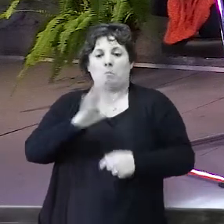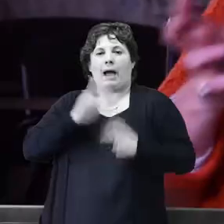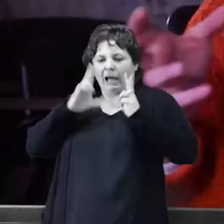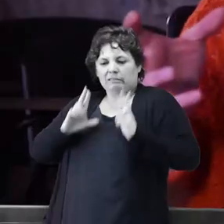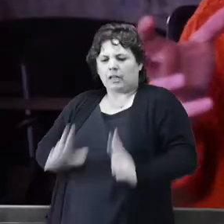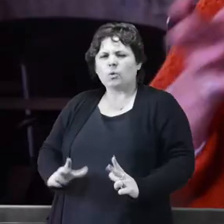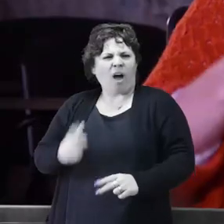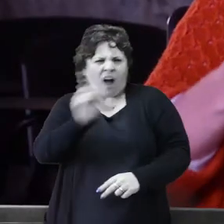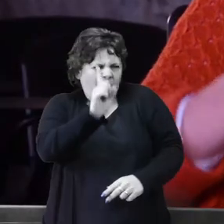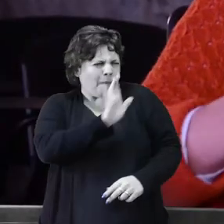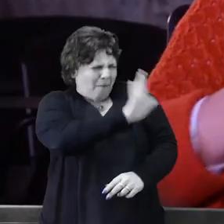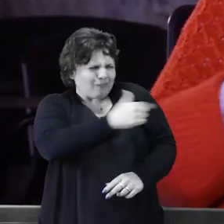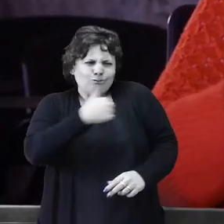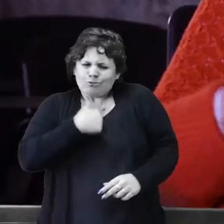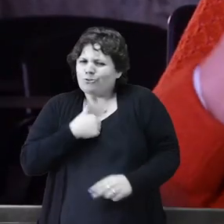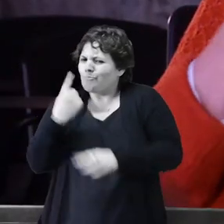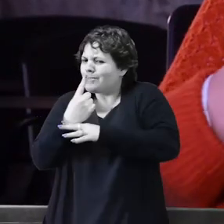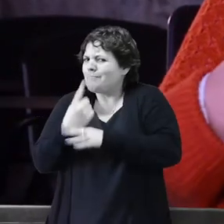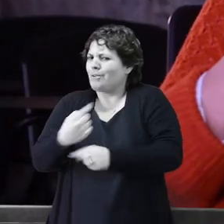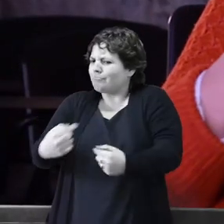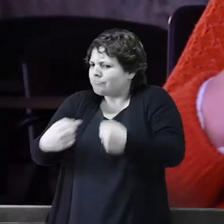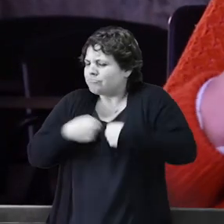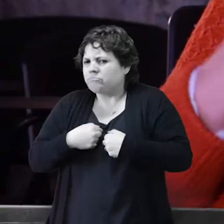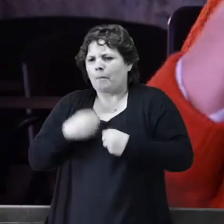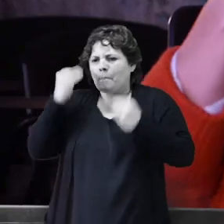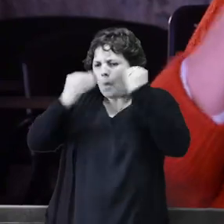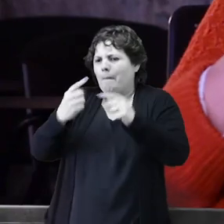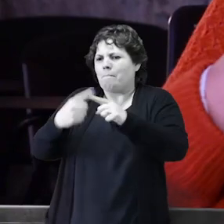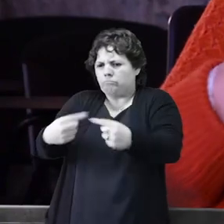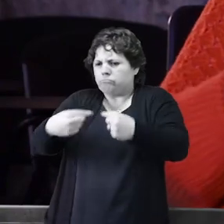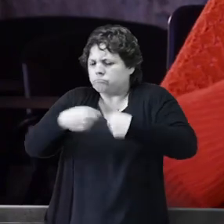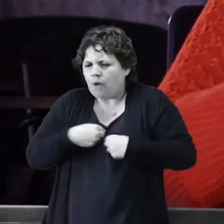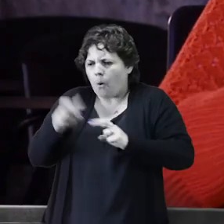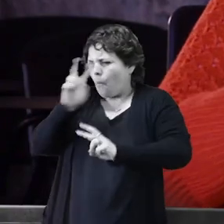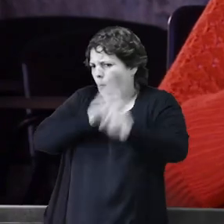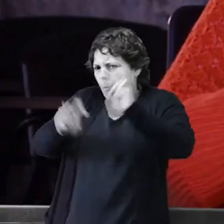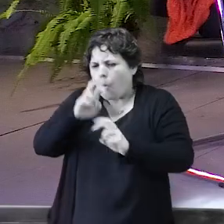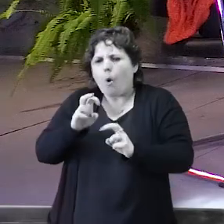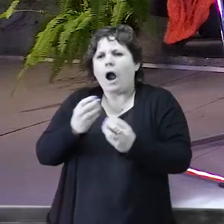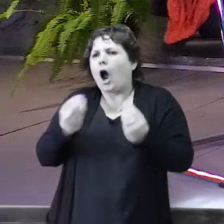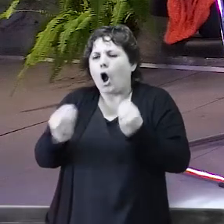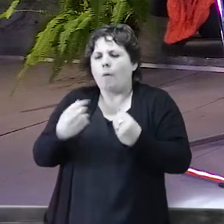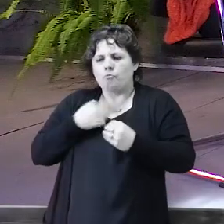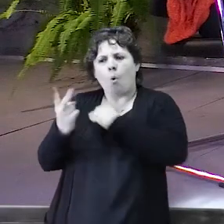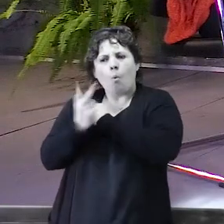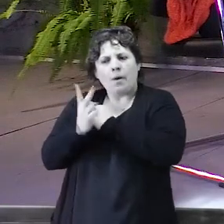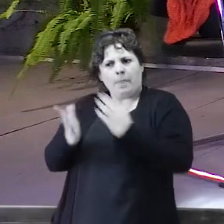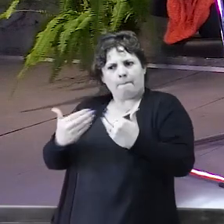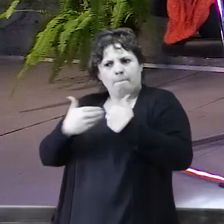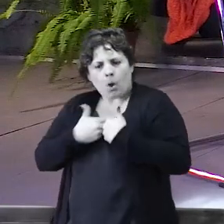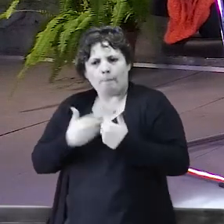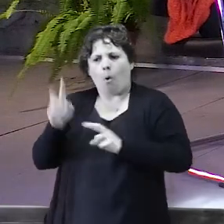entre comillas, egoístas, ¿no? Porque piensan más en sí mismas, porque buscan estrategias de cuidarse,